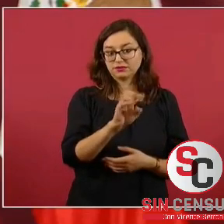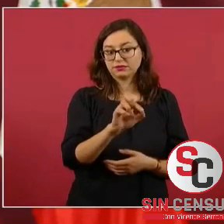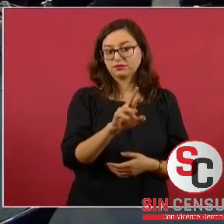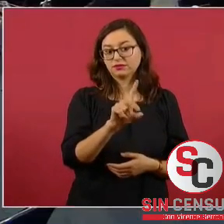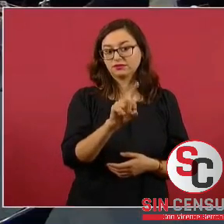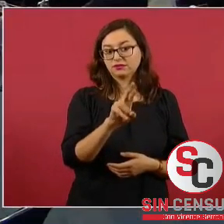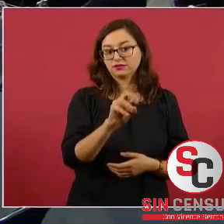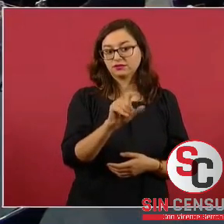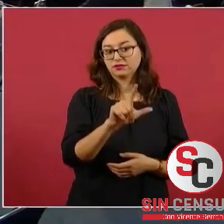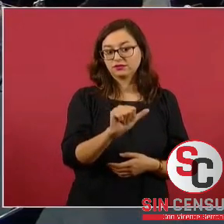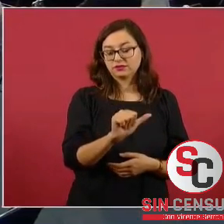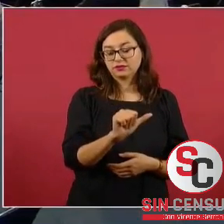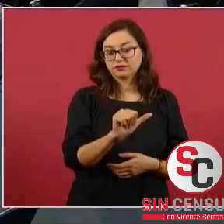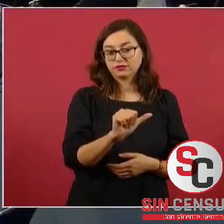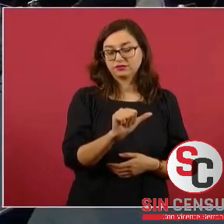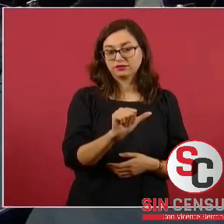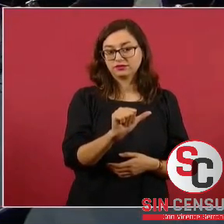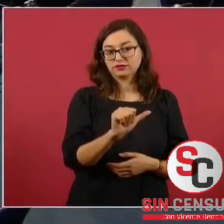Iberdrola,